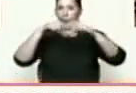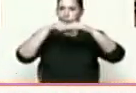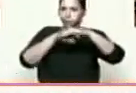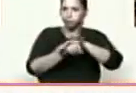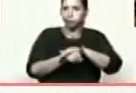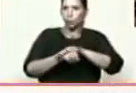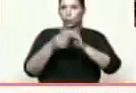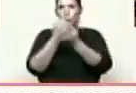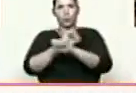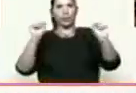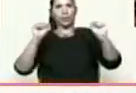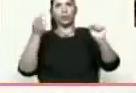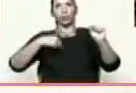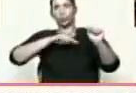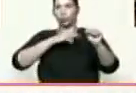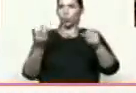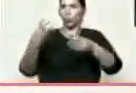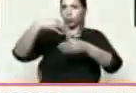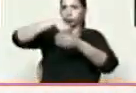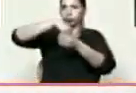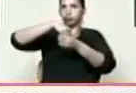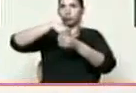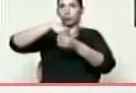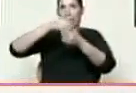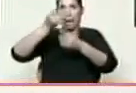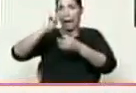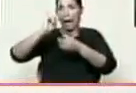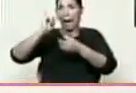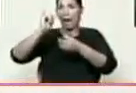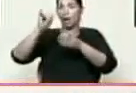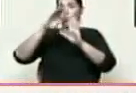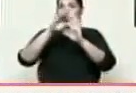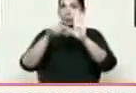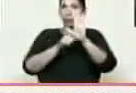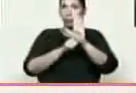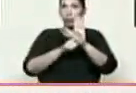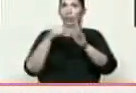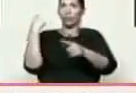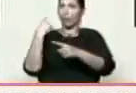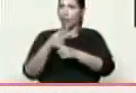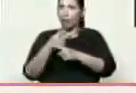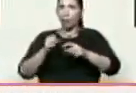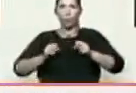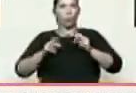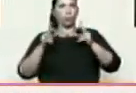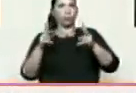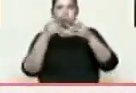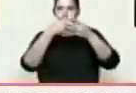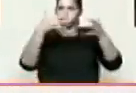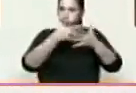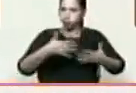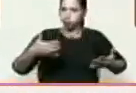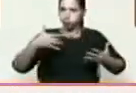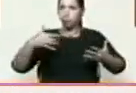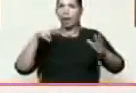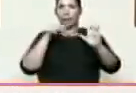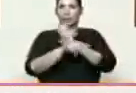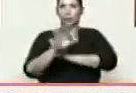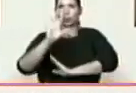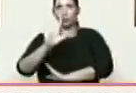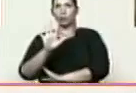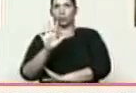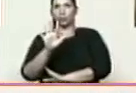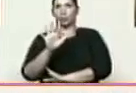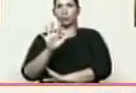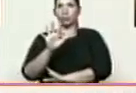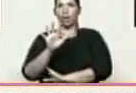incorporando ya lo tenemos en la Constitución. Tenemos que manejar con más profundidad el artículo 5 para vincularlo con